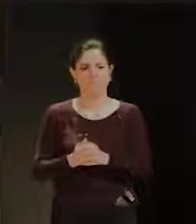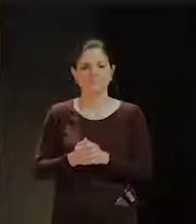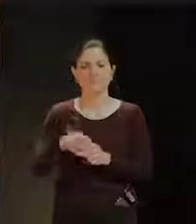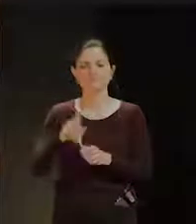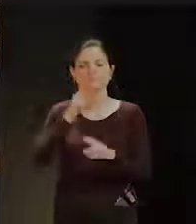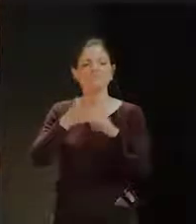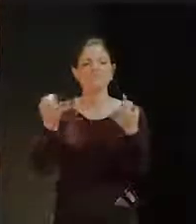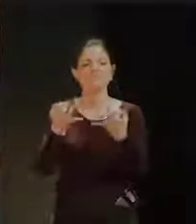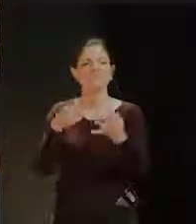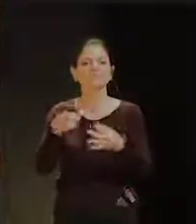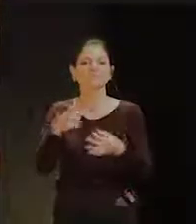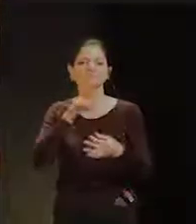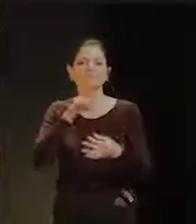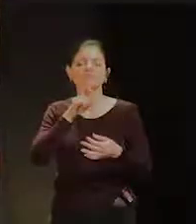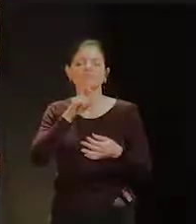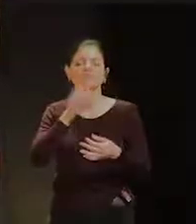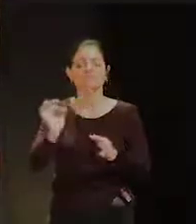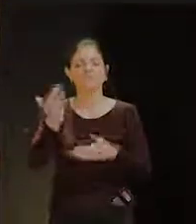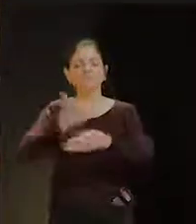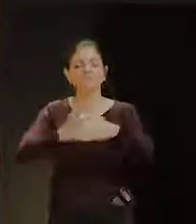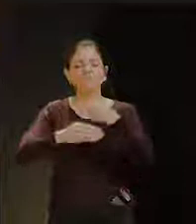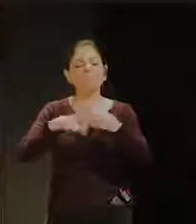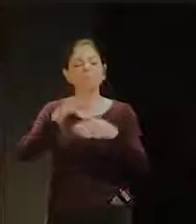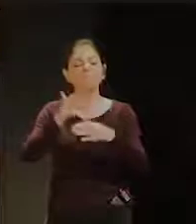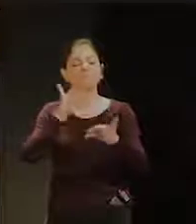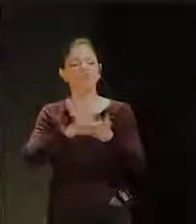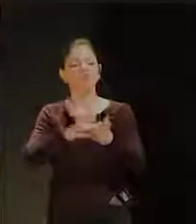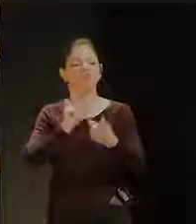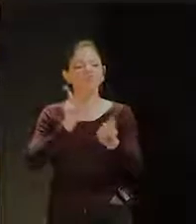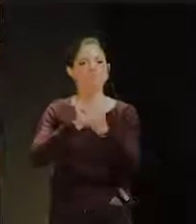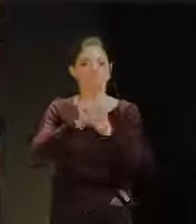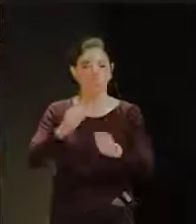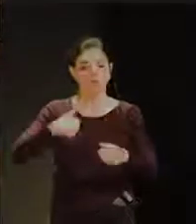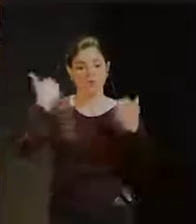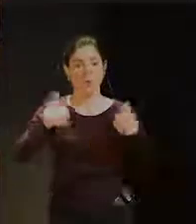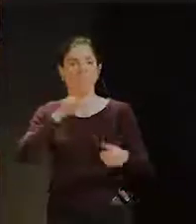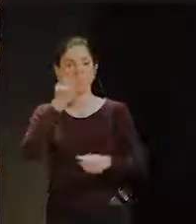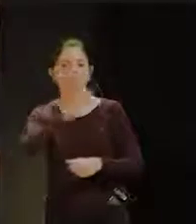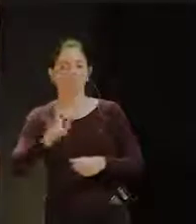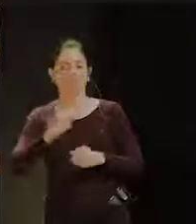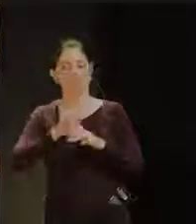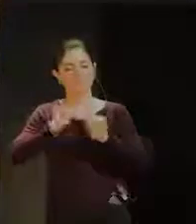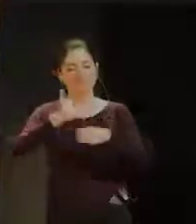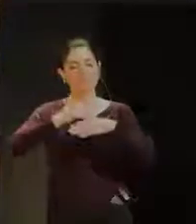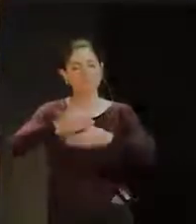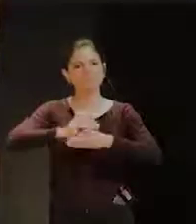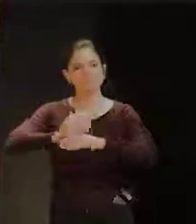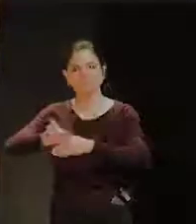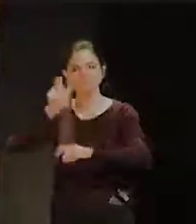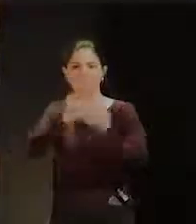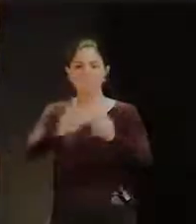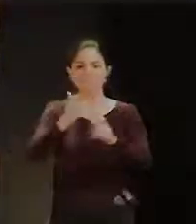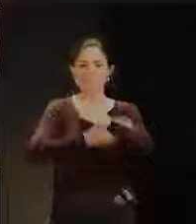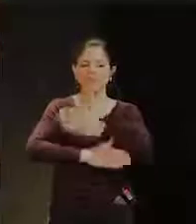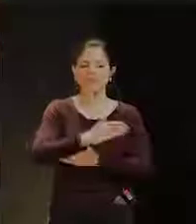Se trata principalmente de cómo experimentan las barreras. Cuando nosotros como individuos y la sociedad empezamos a eliminar estas barreras, las personas